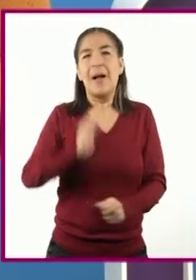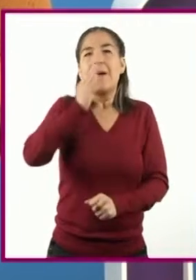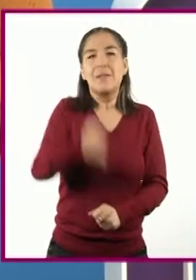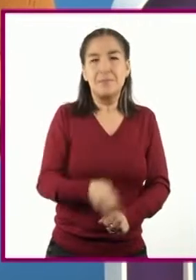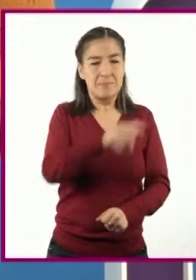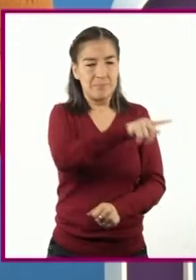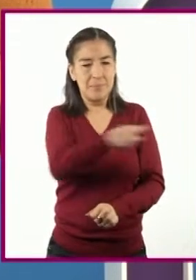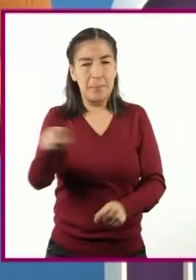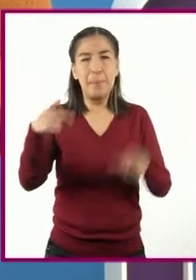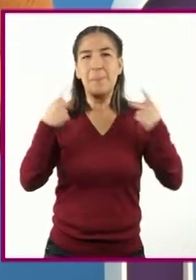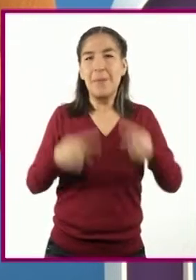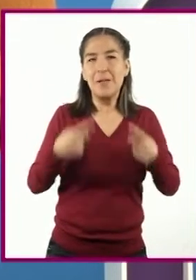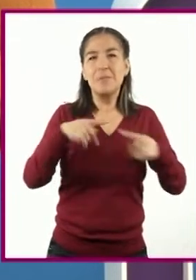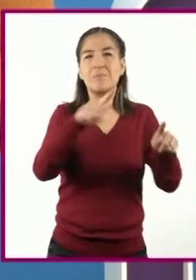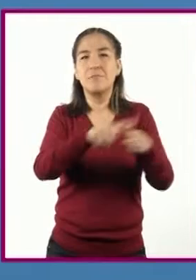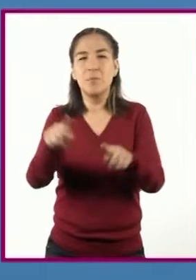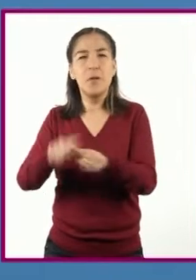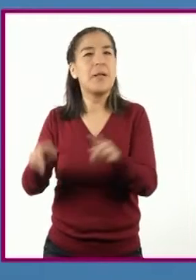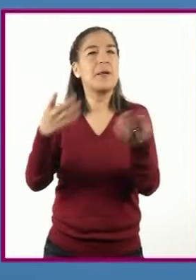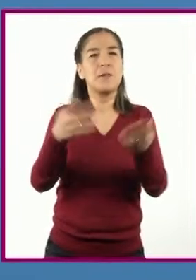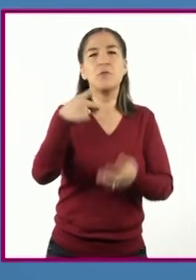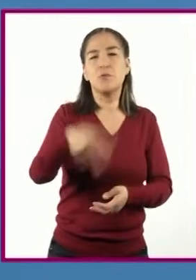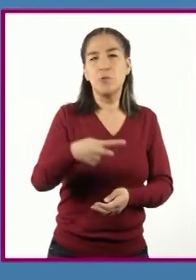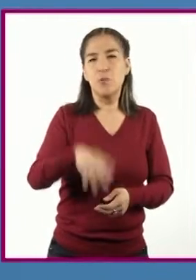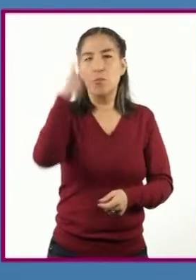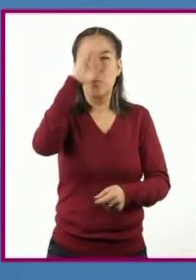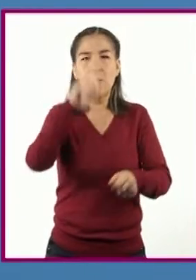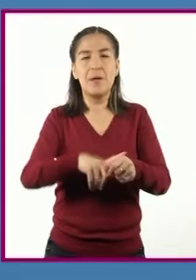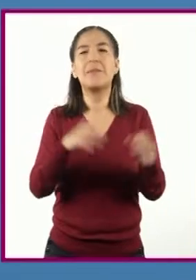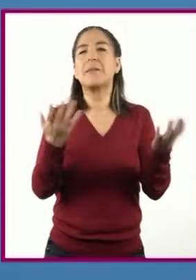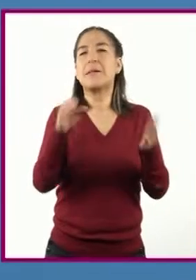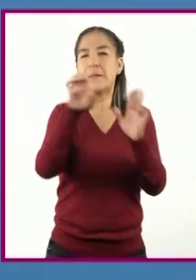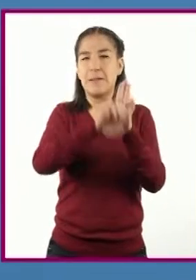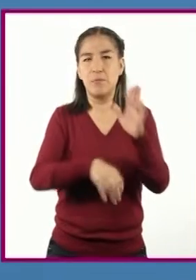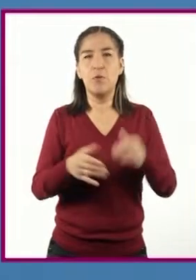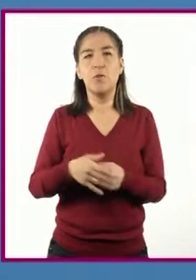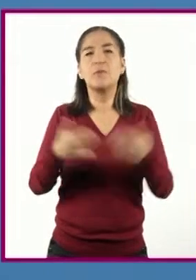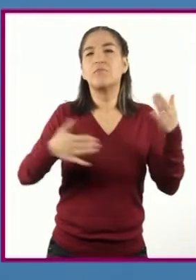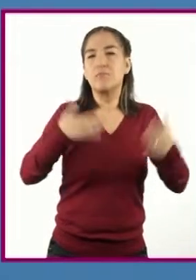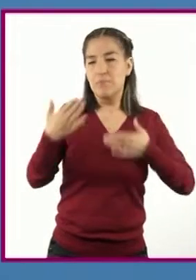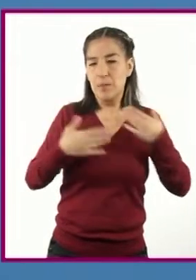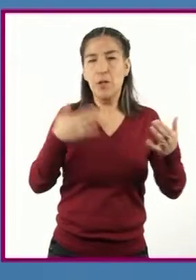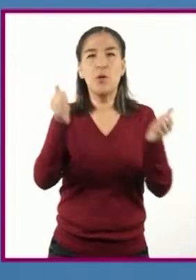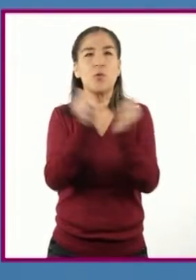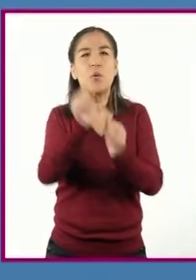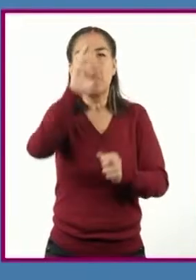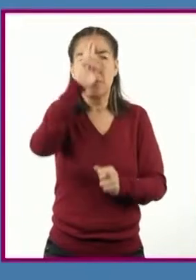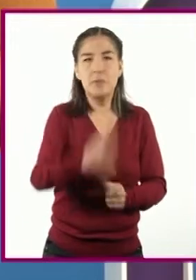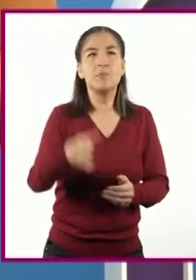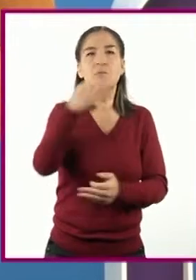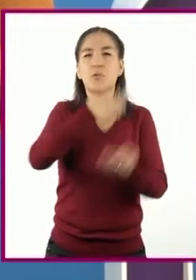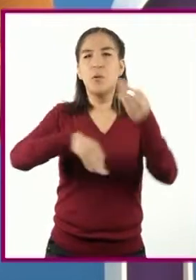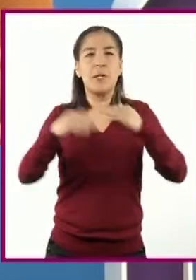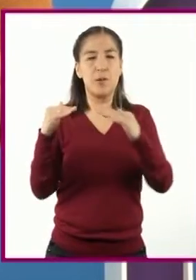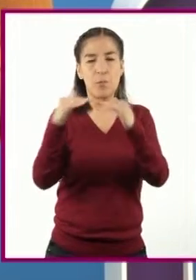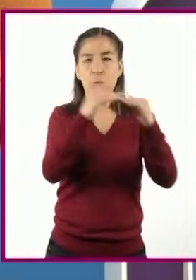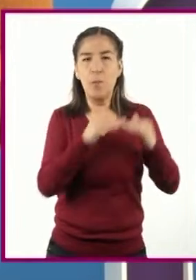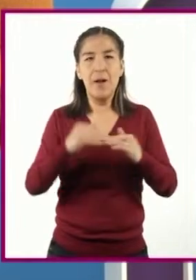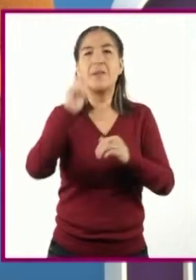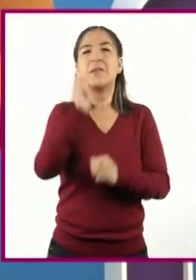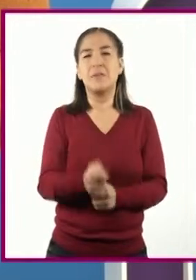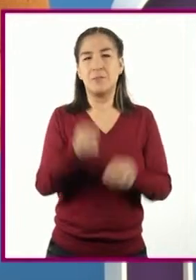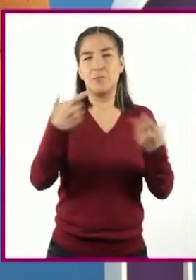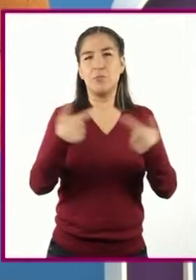diversidad cultural local, es decir, convivir con respeto y en condiciones de igualdad con los